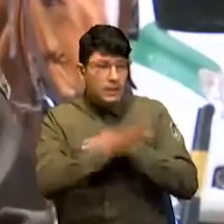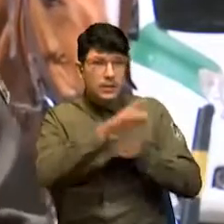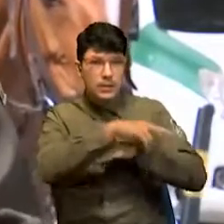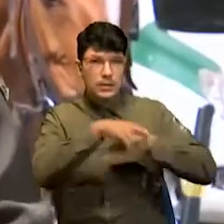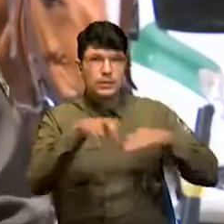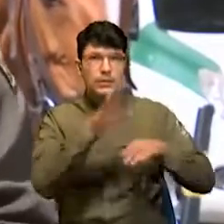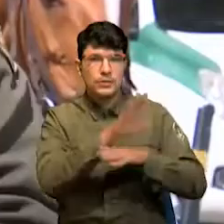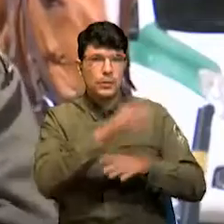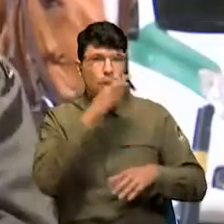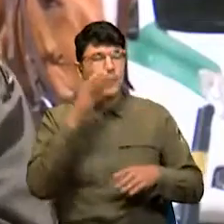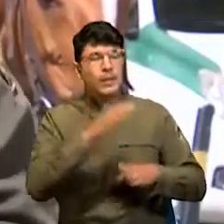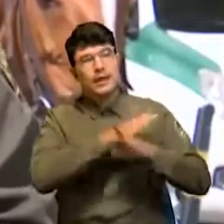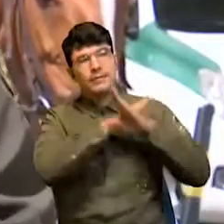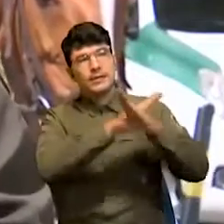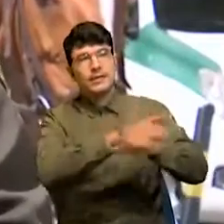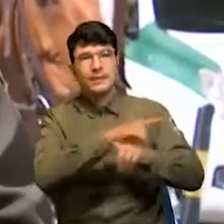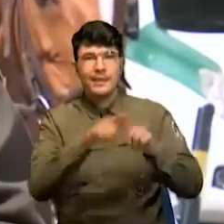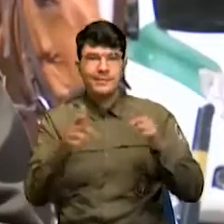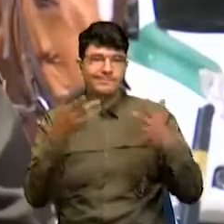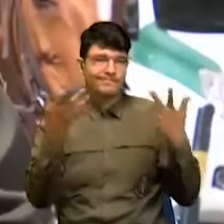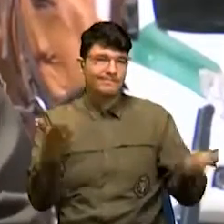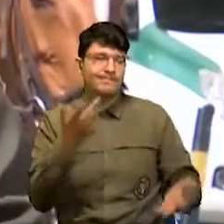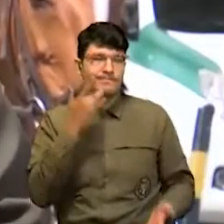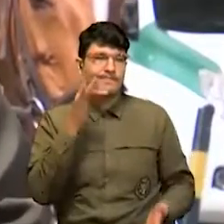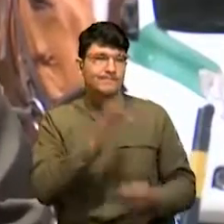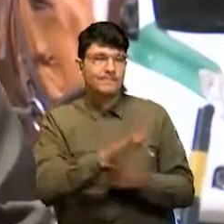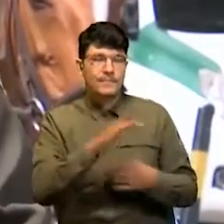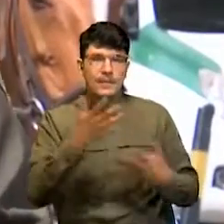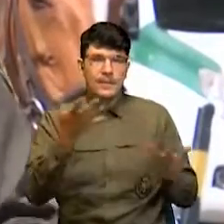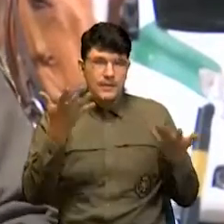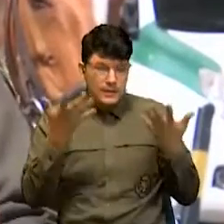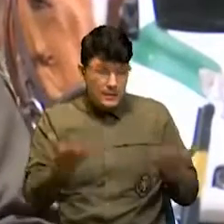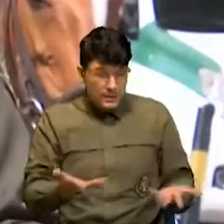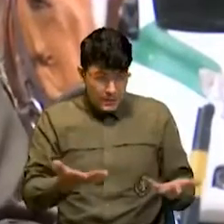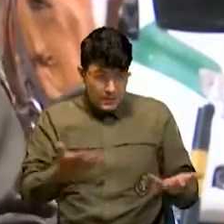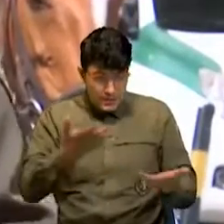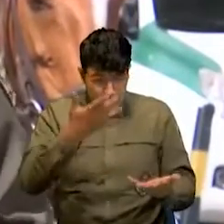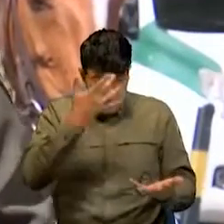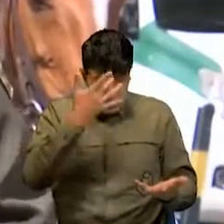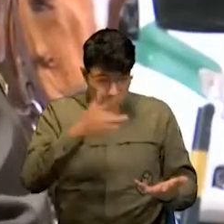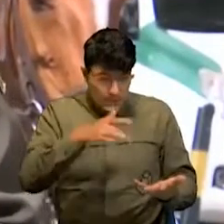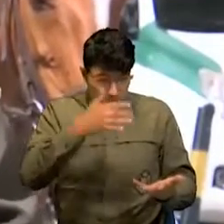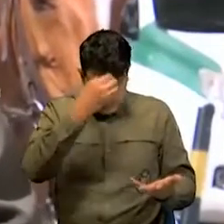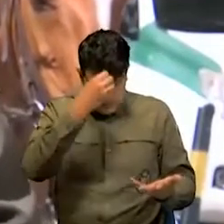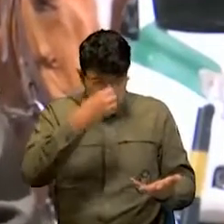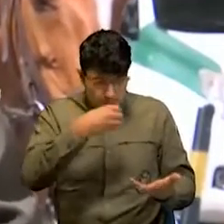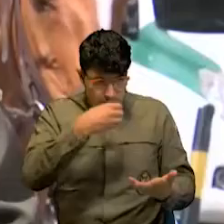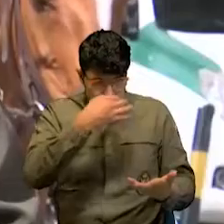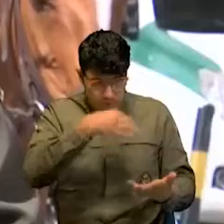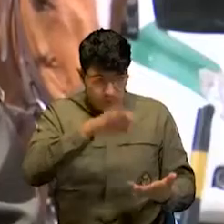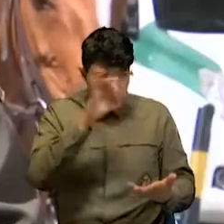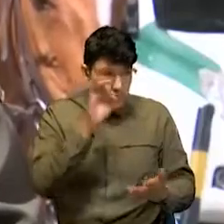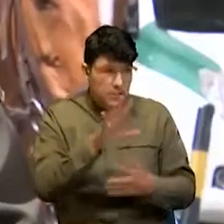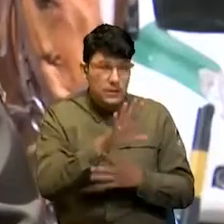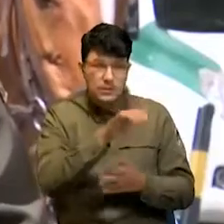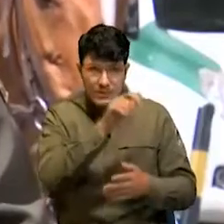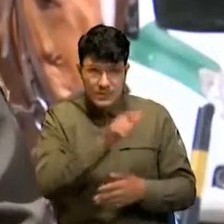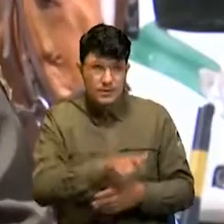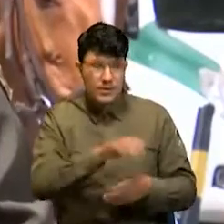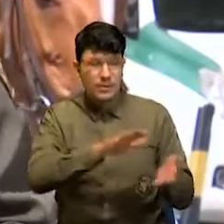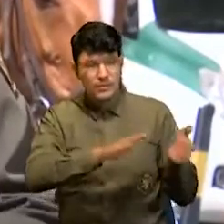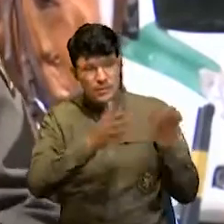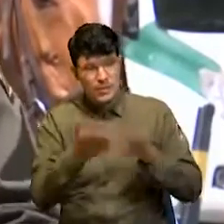oponer resistencia y lastimosamente infortunadamente le arrebatan la vida allí a este